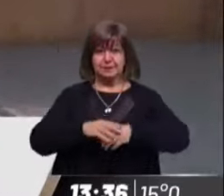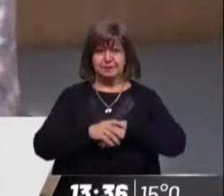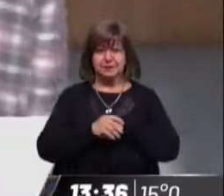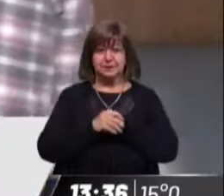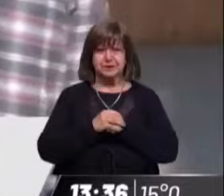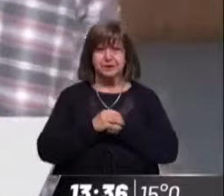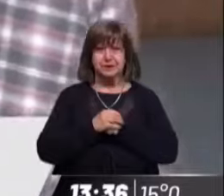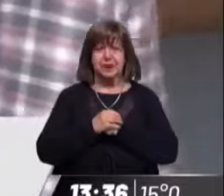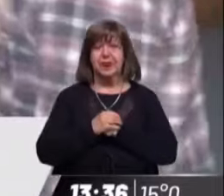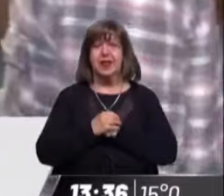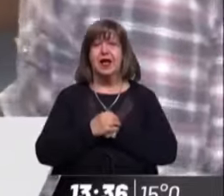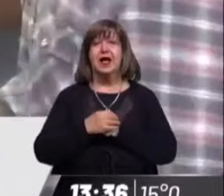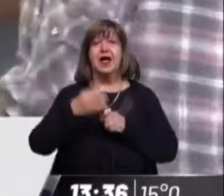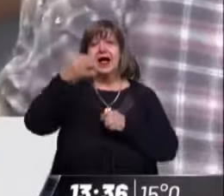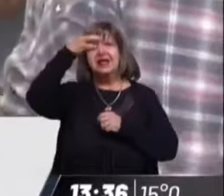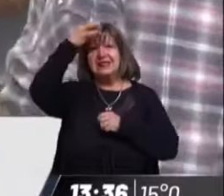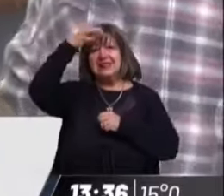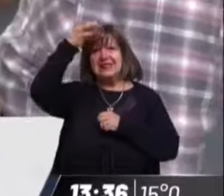vayan a la peluquería.